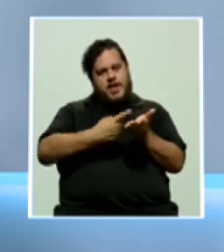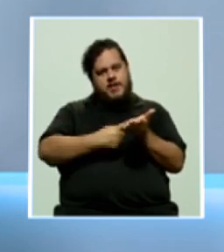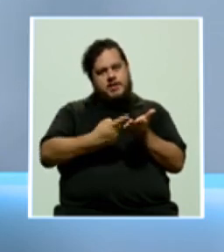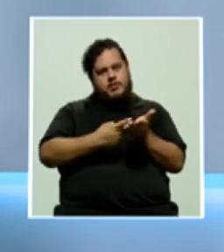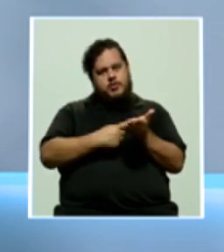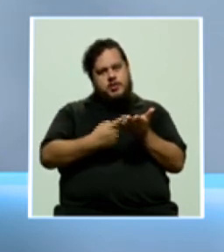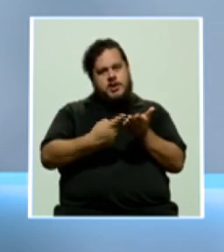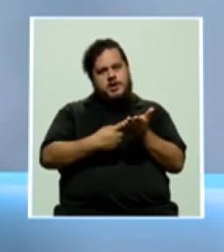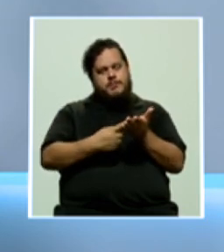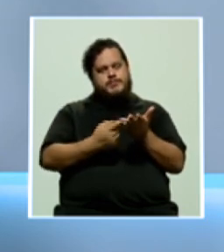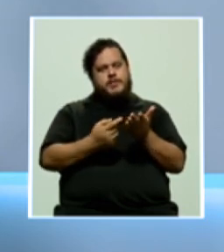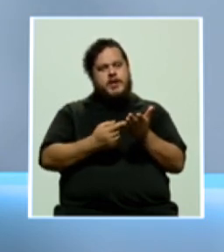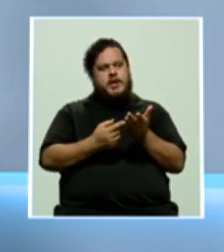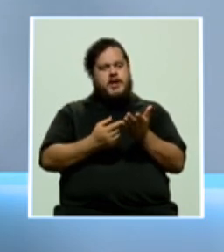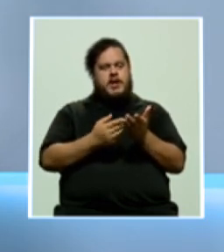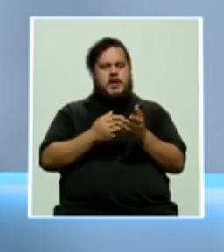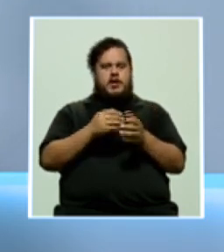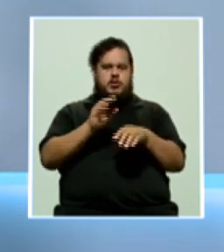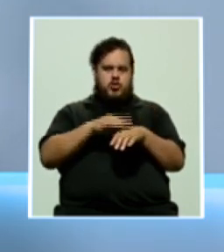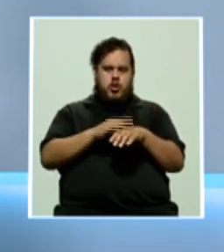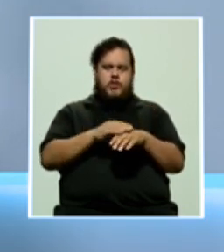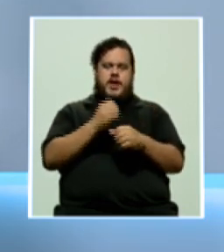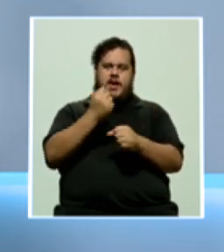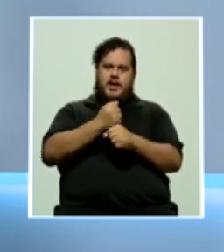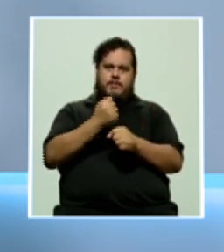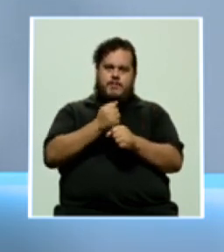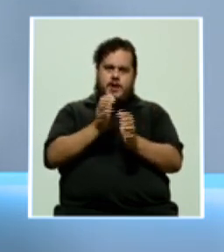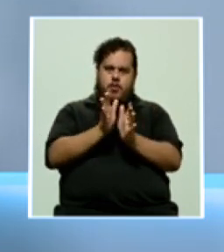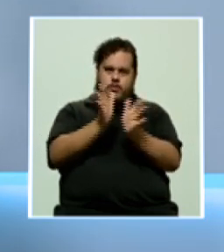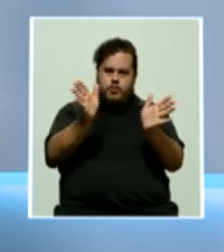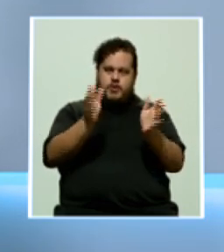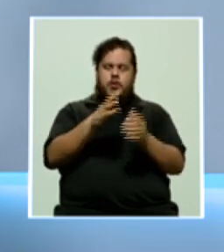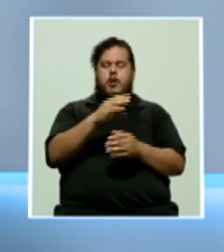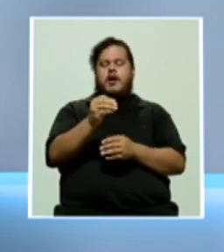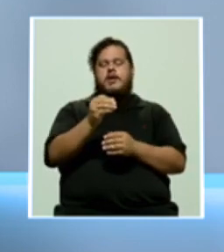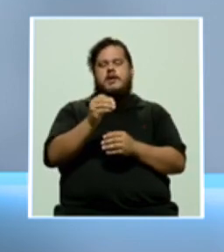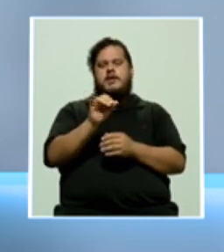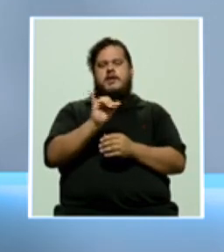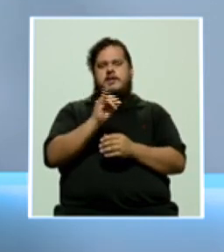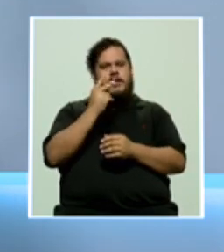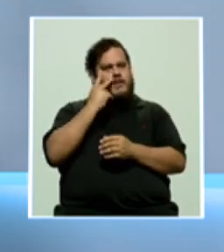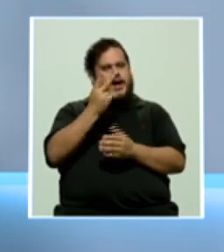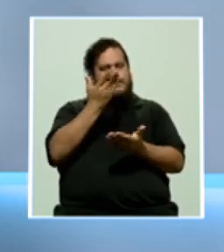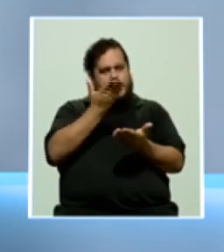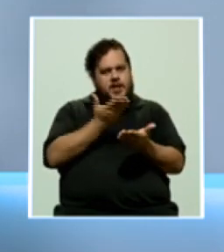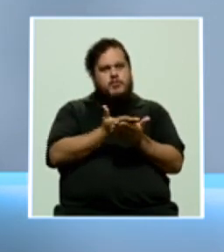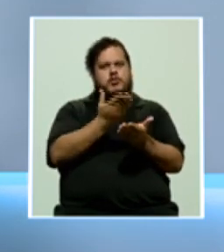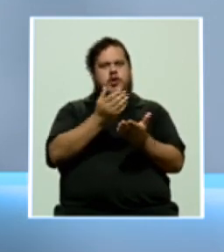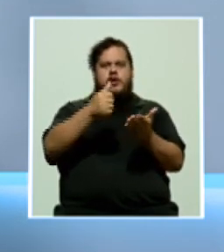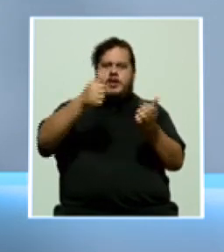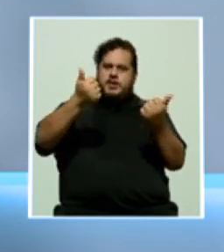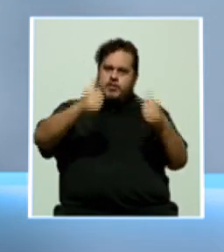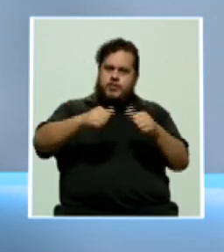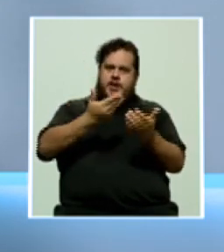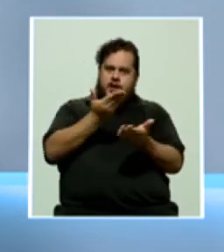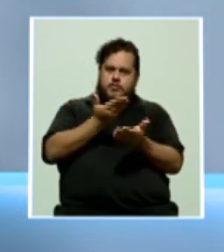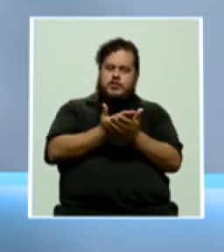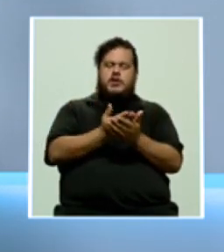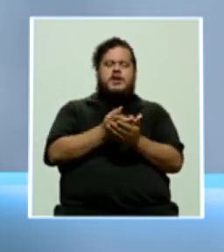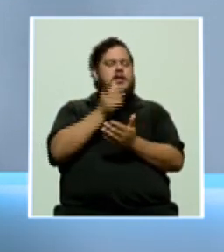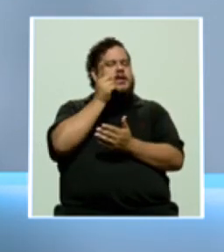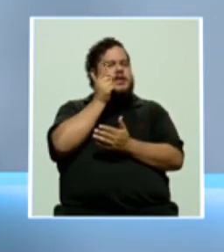lo que es el empleo público, y que finalmente también se verán las mociones, se votarán y ver si regresa nuevamente